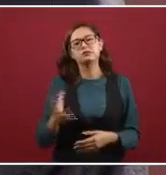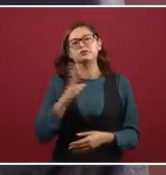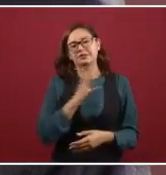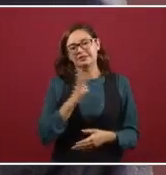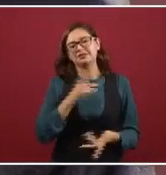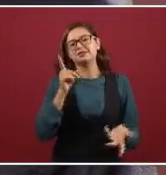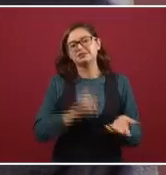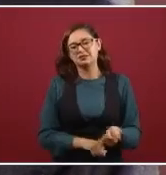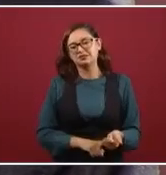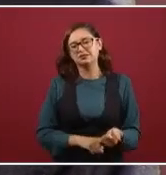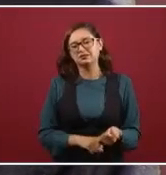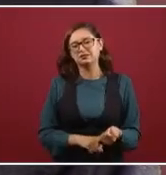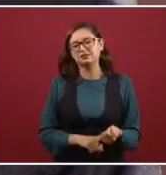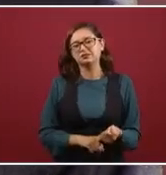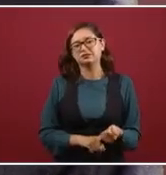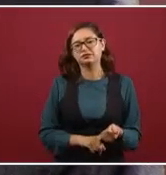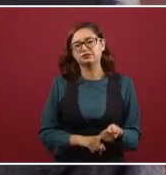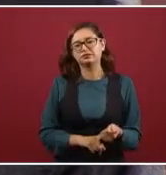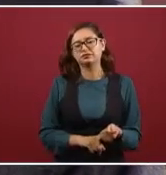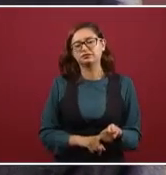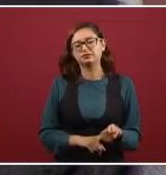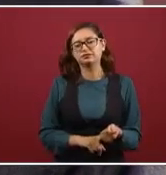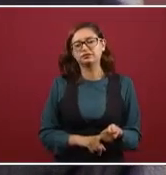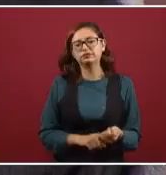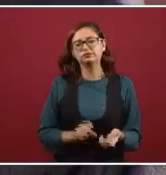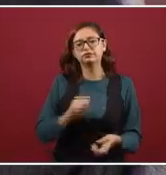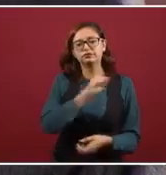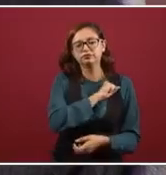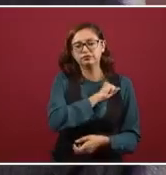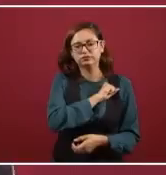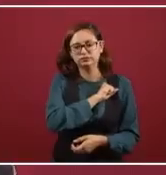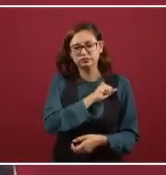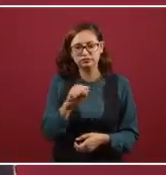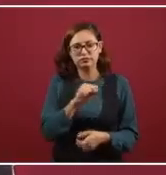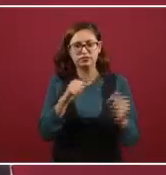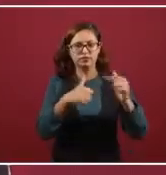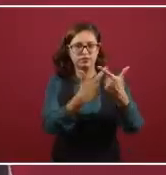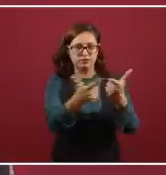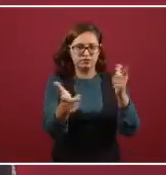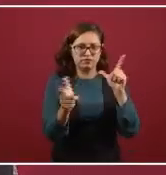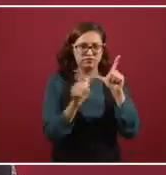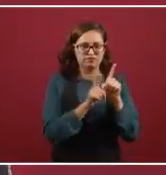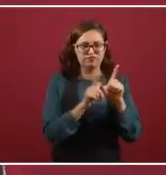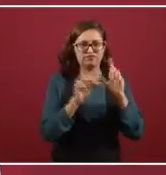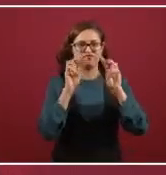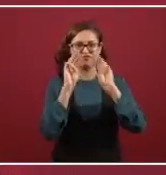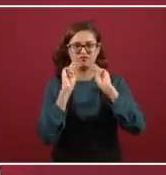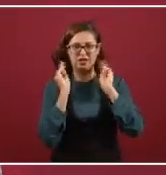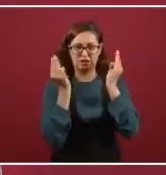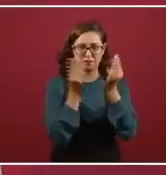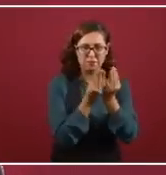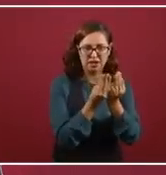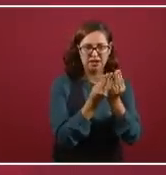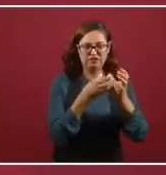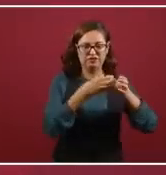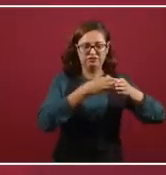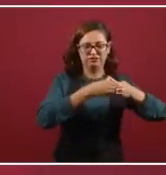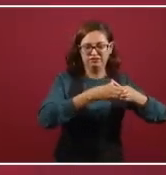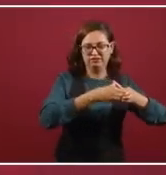existencia de la llamada delincuencia organizada, de las bandas.